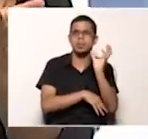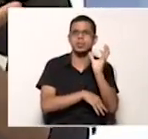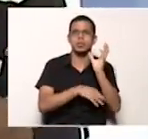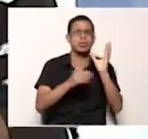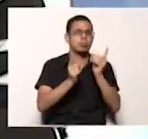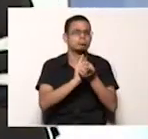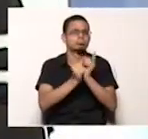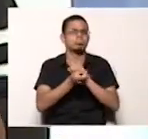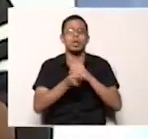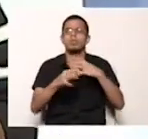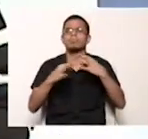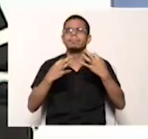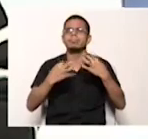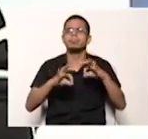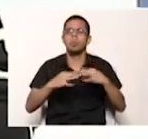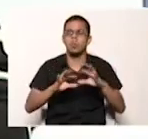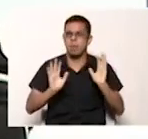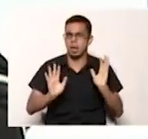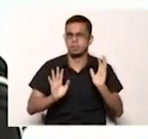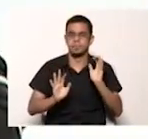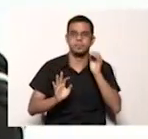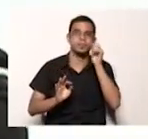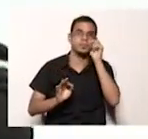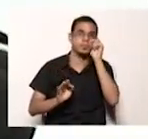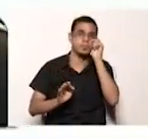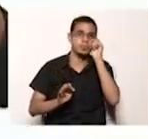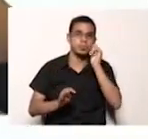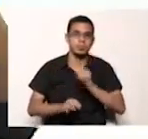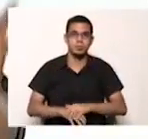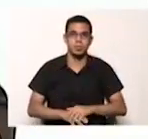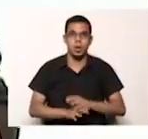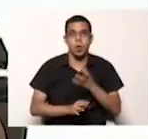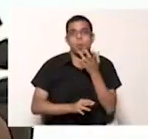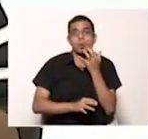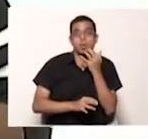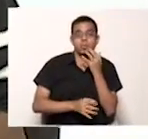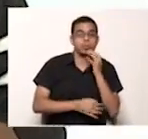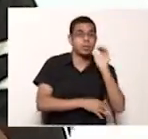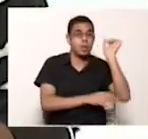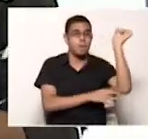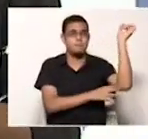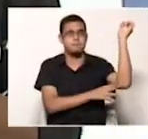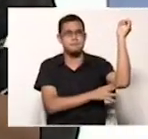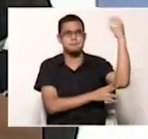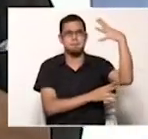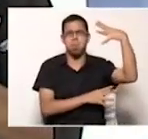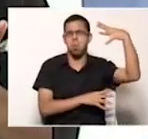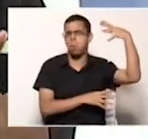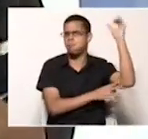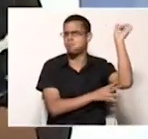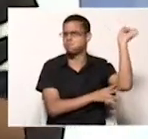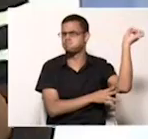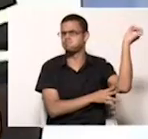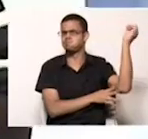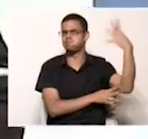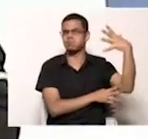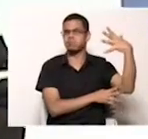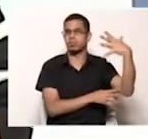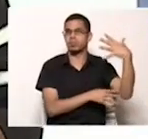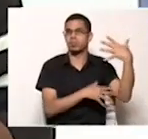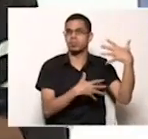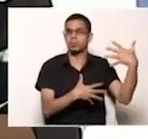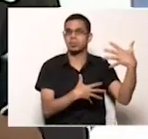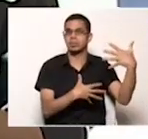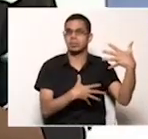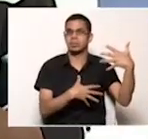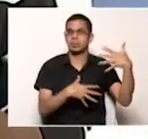Físico. Ejemplo, podemos tener un sol radiante, bastante calor a nivel mundial,